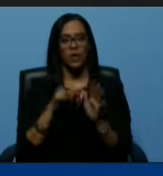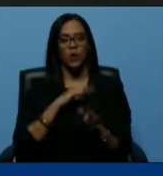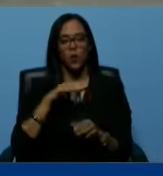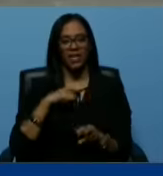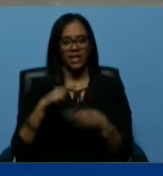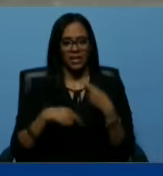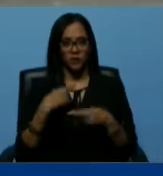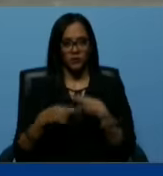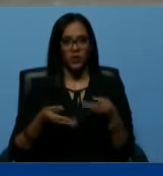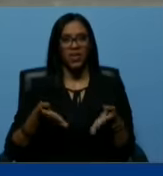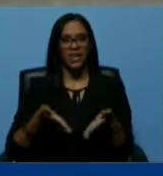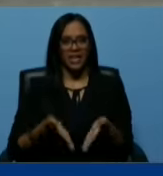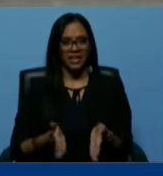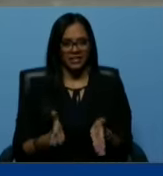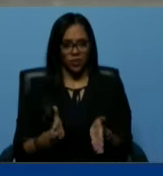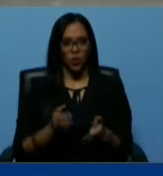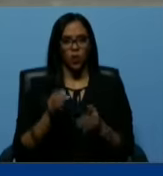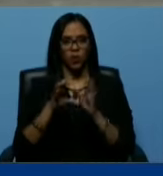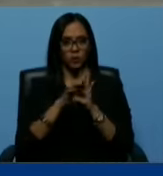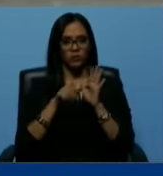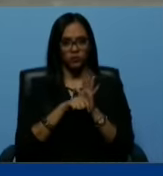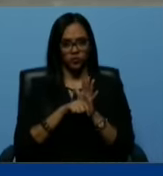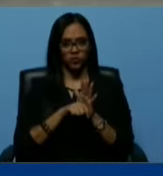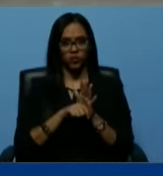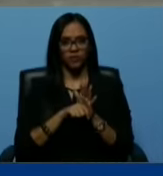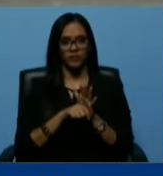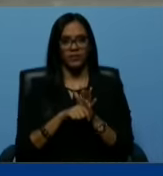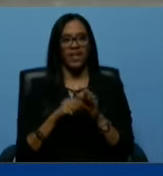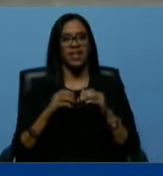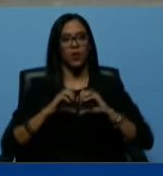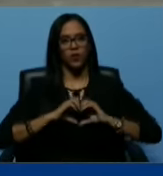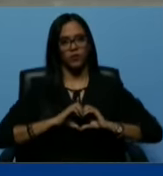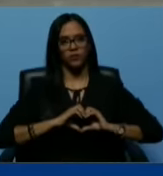revolución nació con una constitución en la mano, en el corazón.